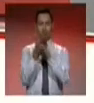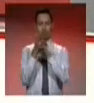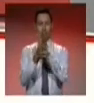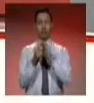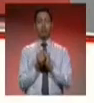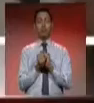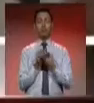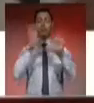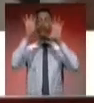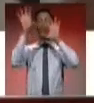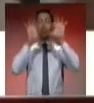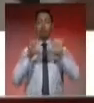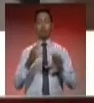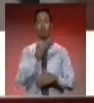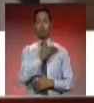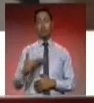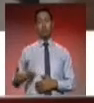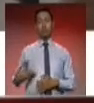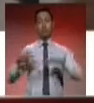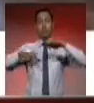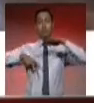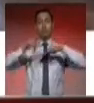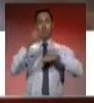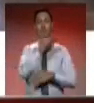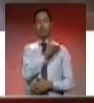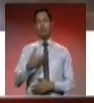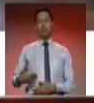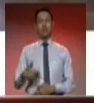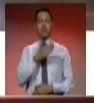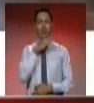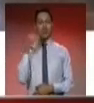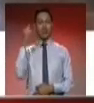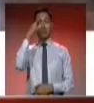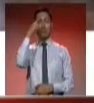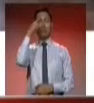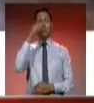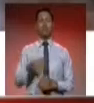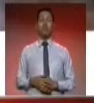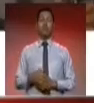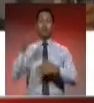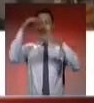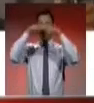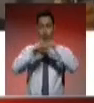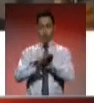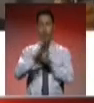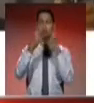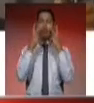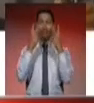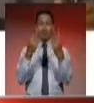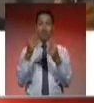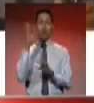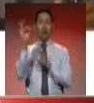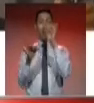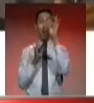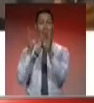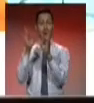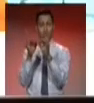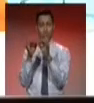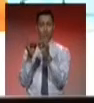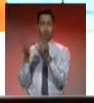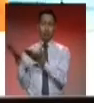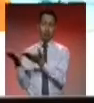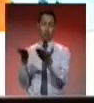Contamos que el Museo de la Presidencia fue inaugurado por el primer mandatario Rafael Correa. En su interior existen obsequios que ha recibido el presidente